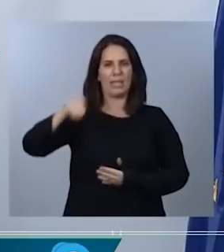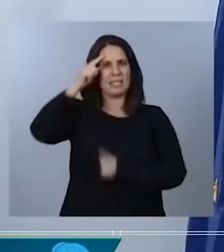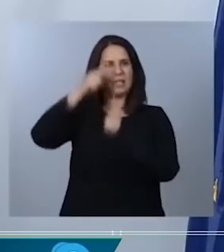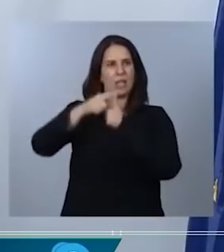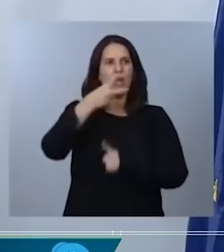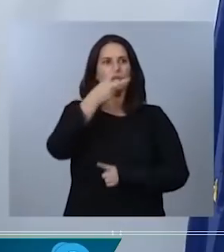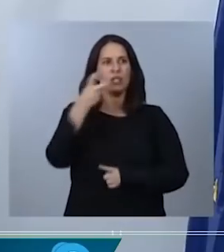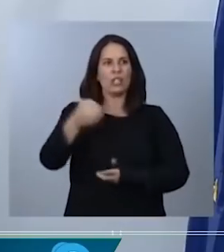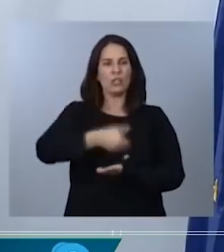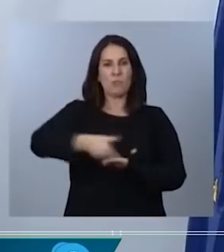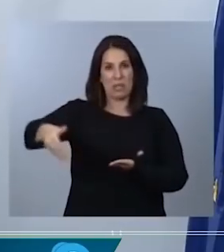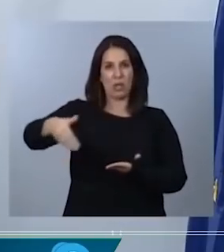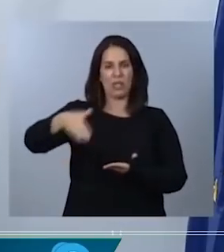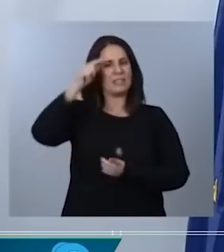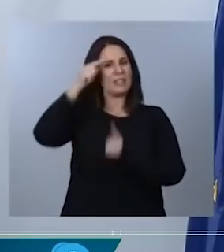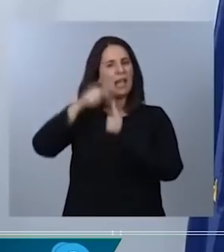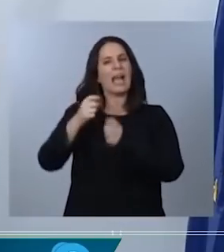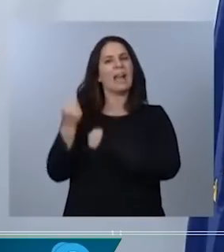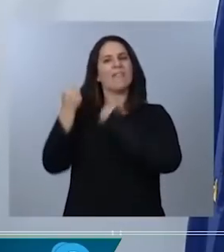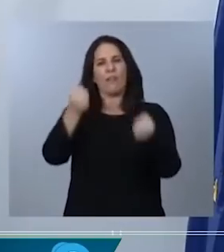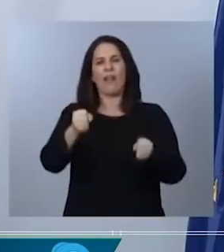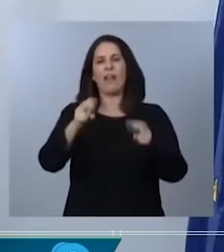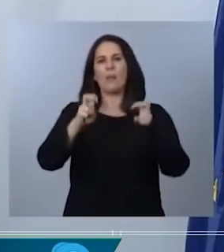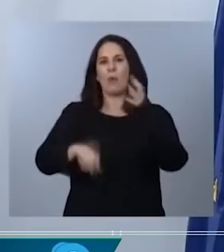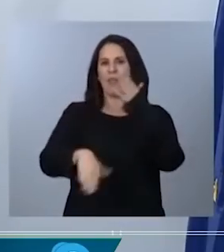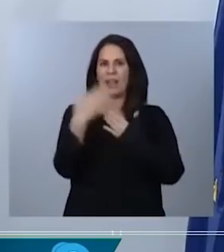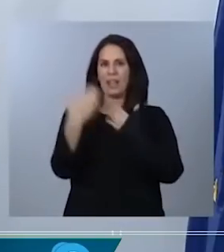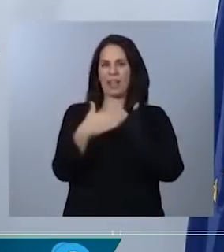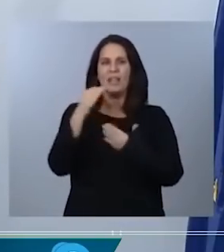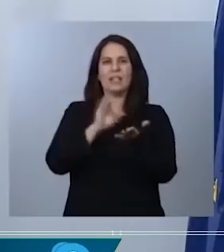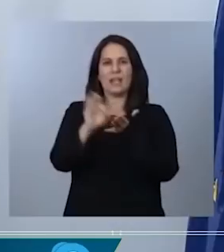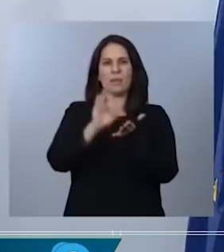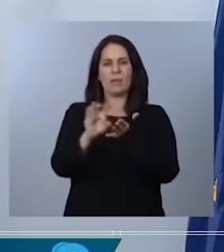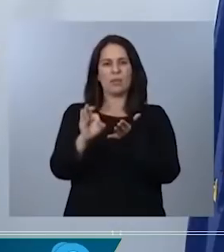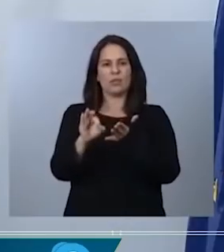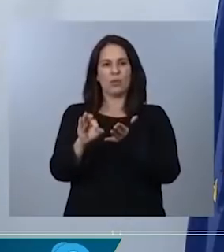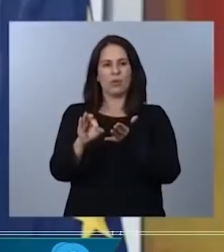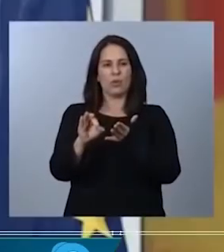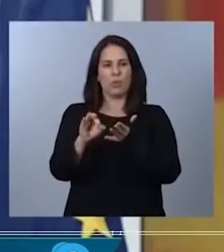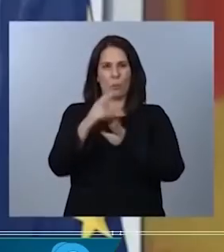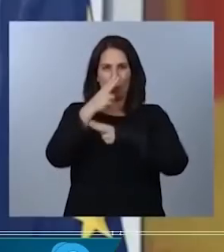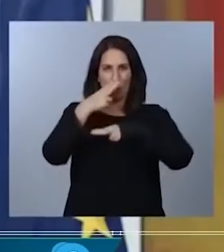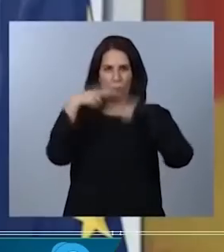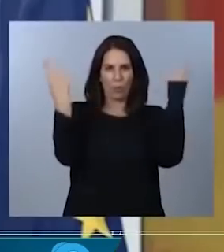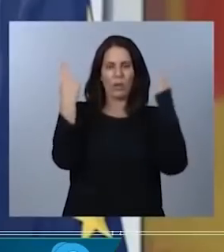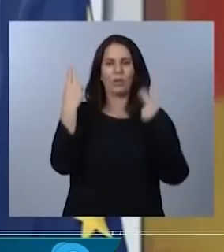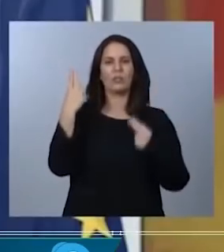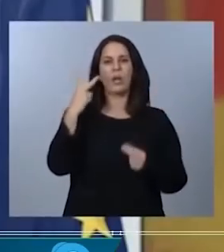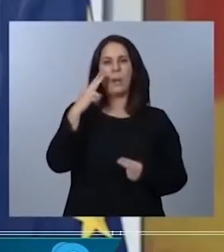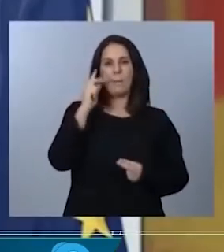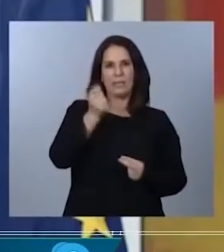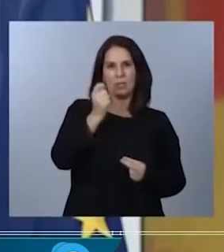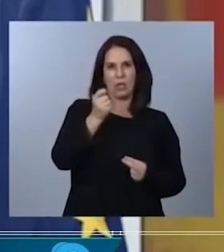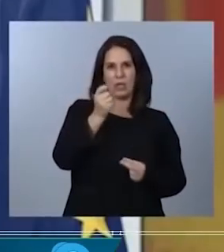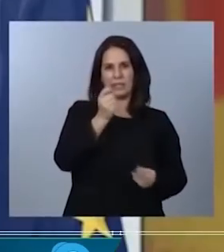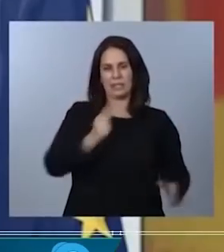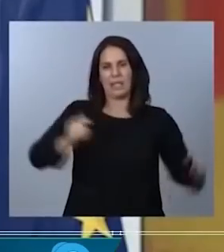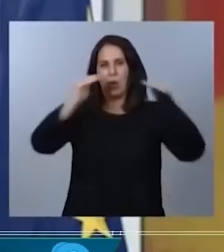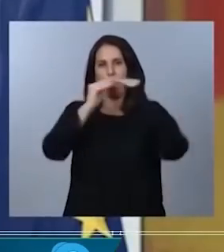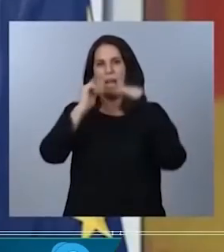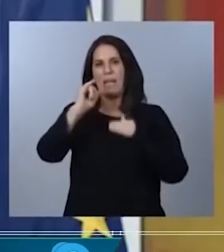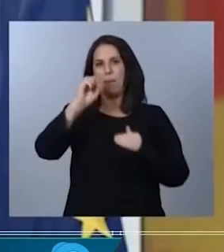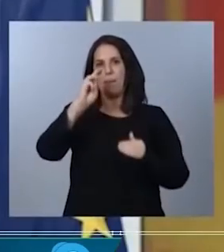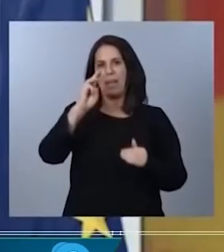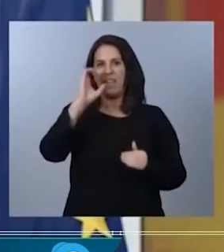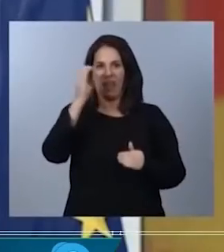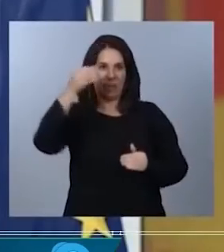Dolores Delgado voy a ayudar para evitar la ocupación, sale una norma que dice todo lo contrario. Bueno, tienes esos particulares. ¿Qué van a hacer muchos de ellos? Dejar de poner